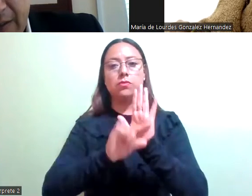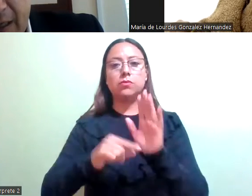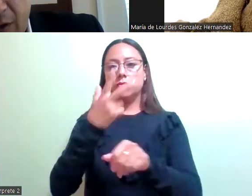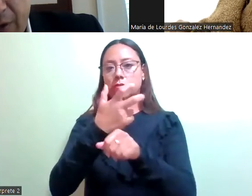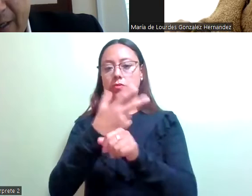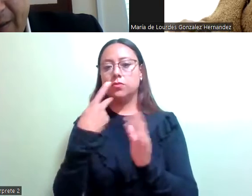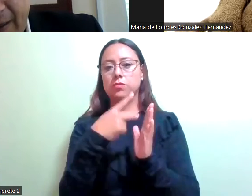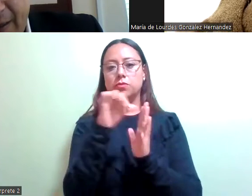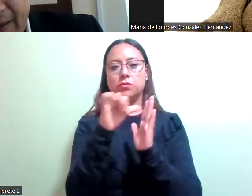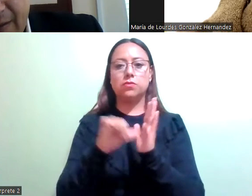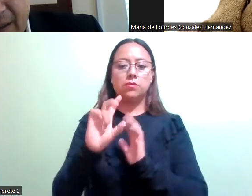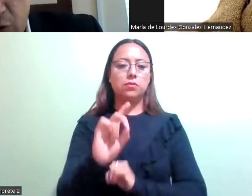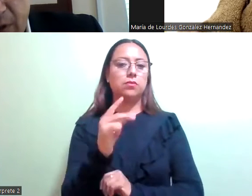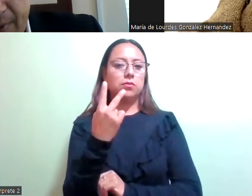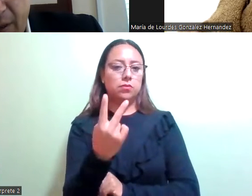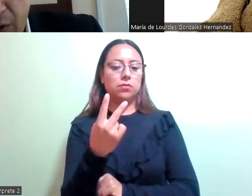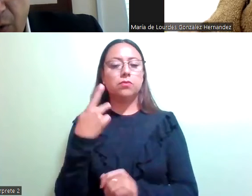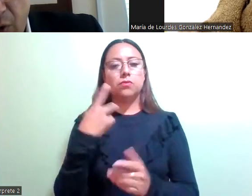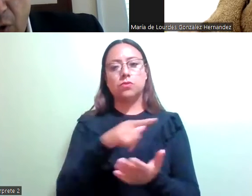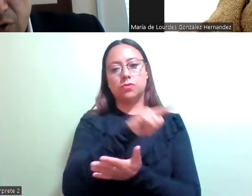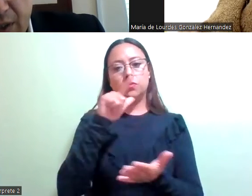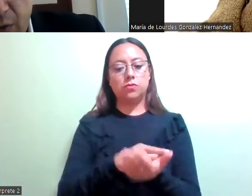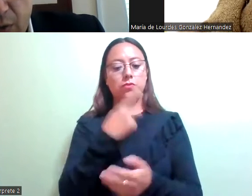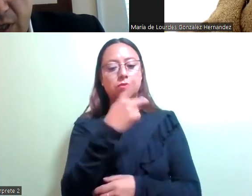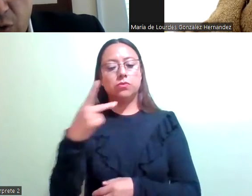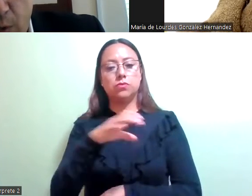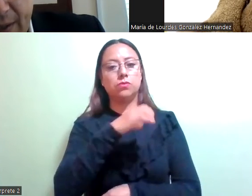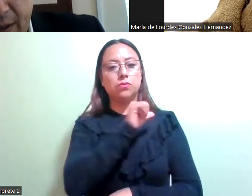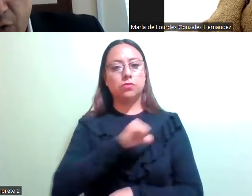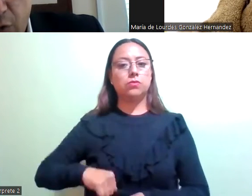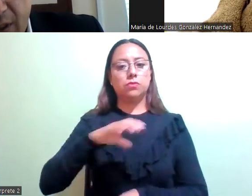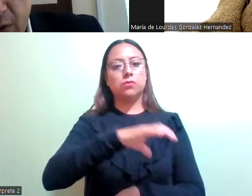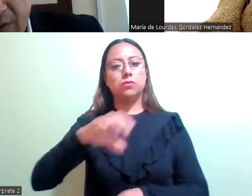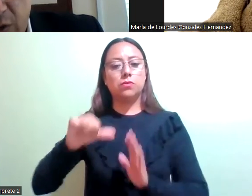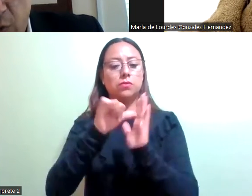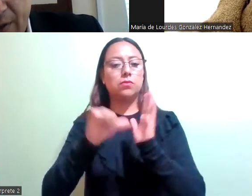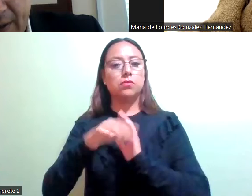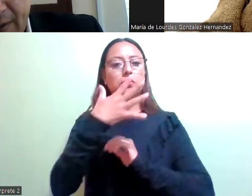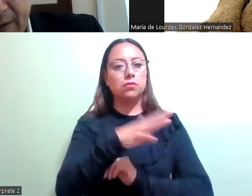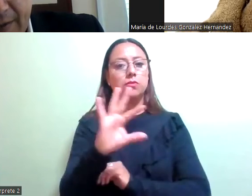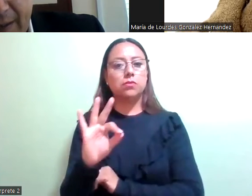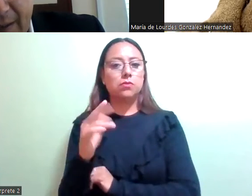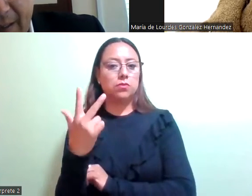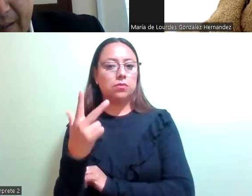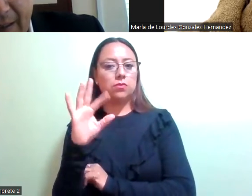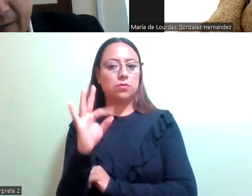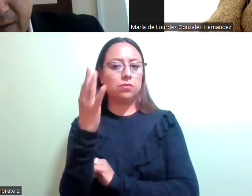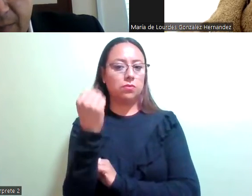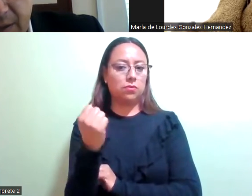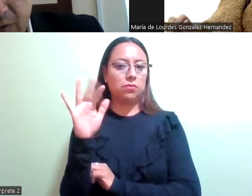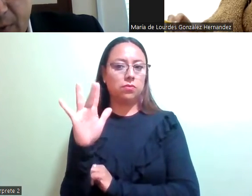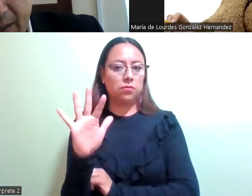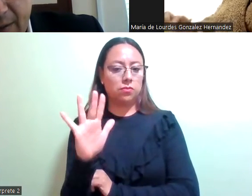32 de la Ley Orgánica de Alcaldías de la Ciudad de México, los artículos 10, 48, 49 y 50 de la Ley